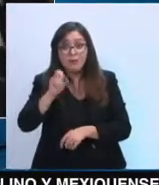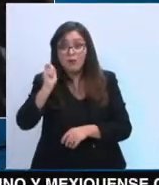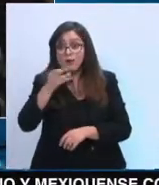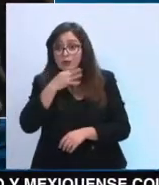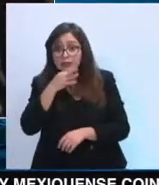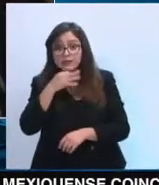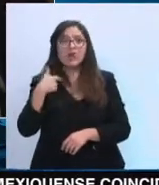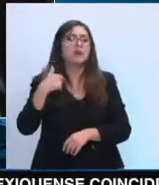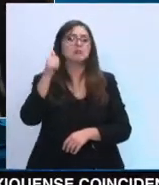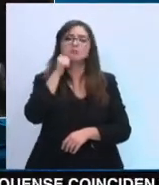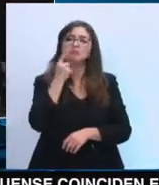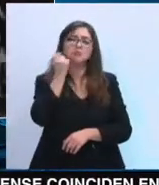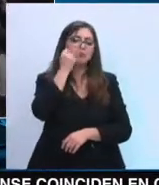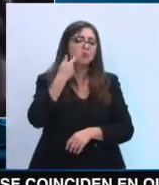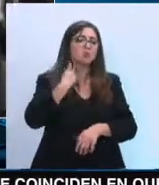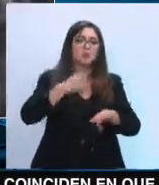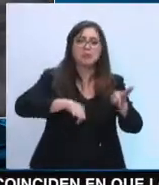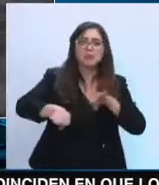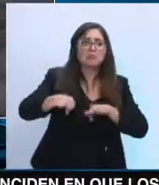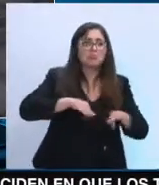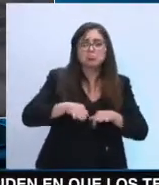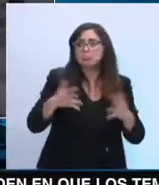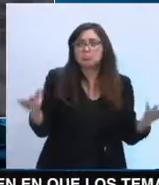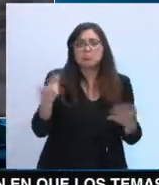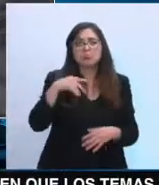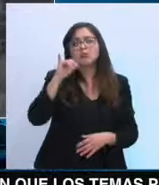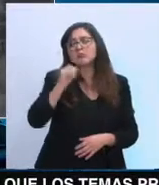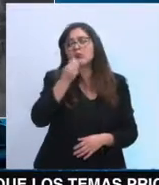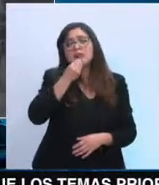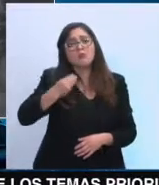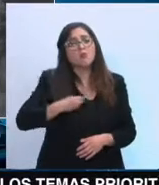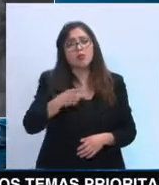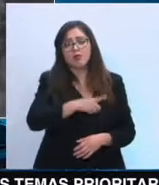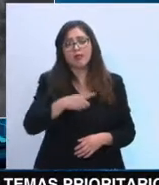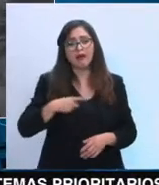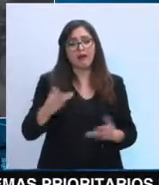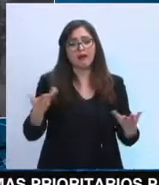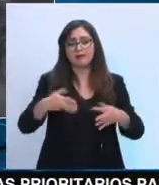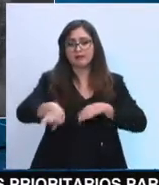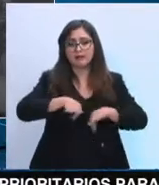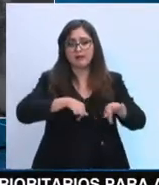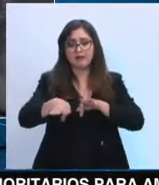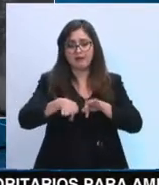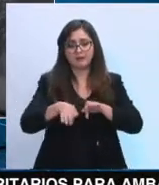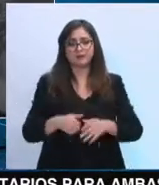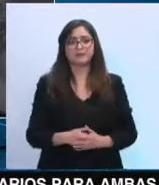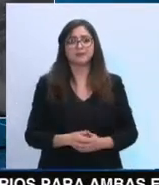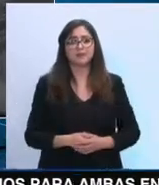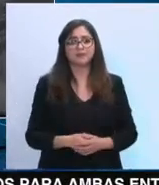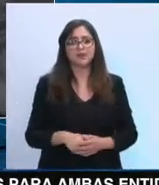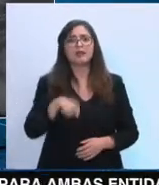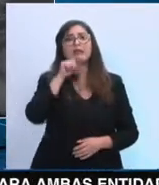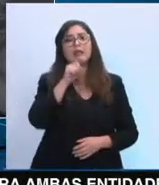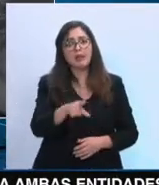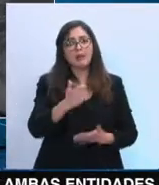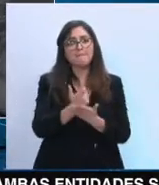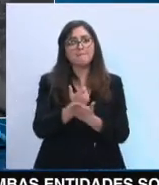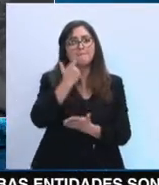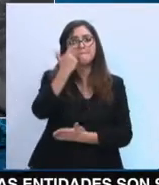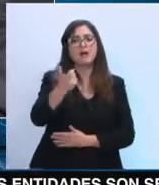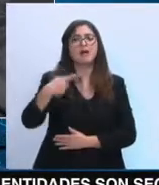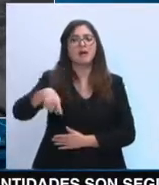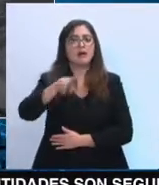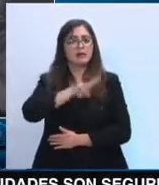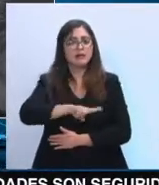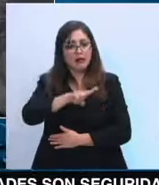tanto festivo así, pues no queda de otra más que trabajar. Sí, también pago renta y todo y